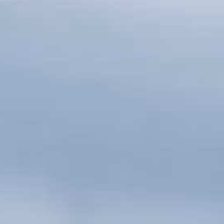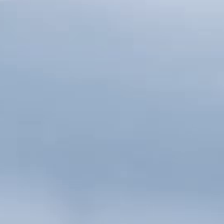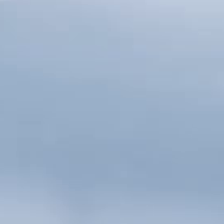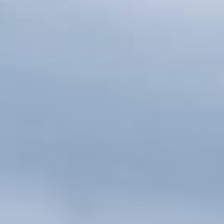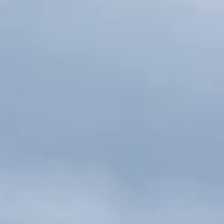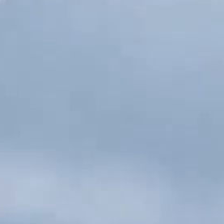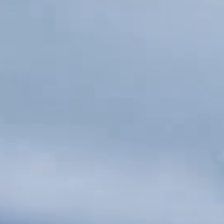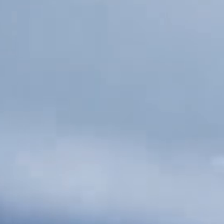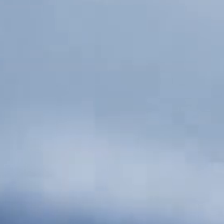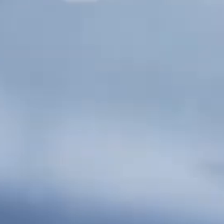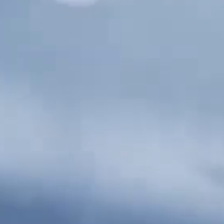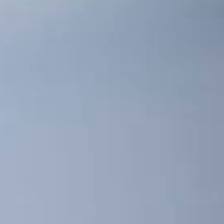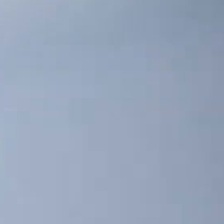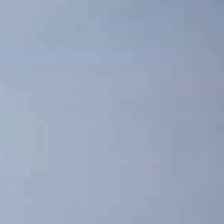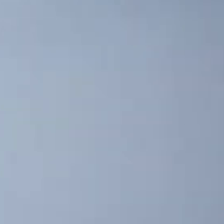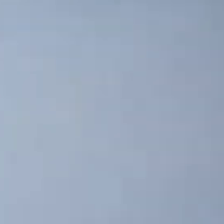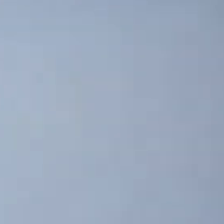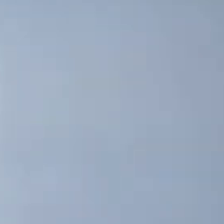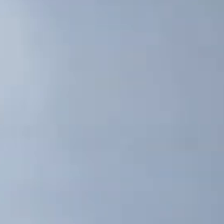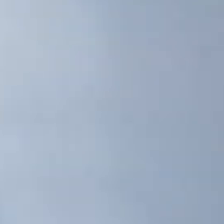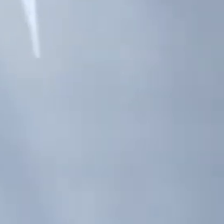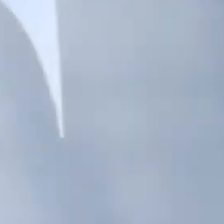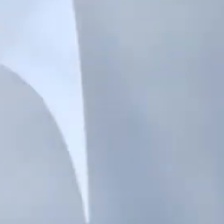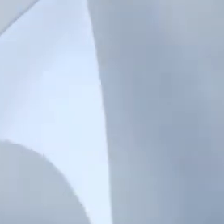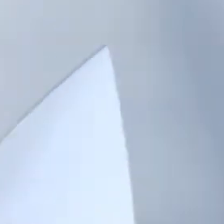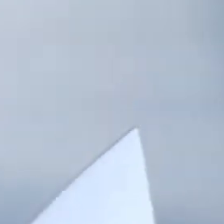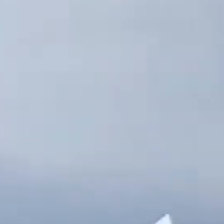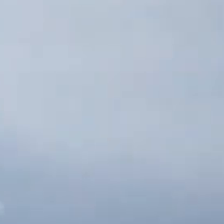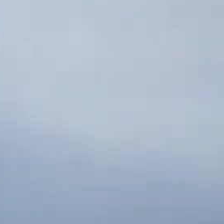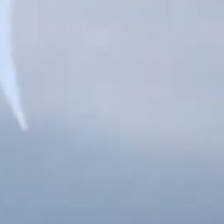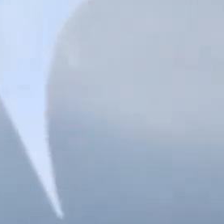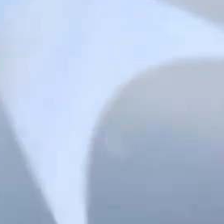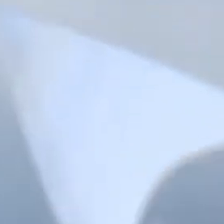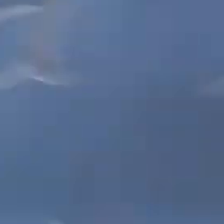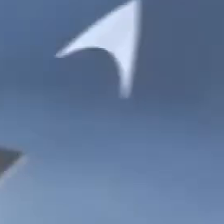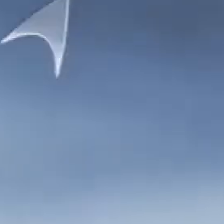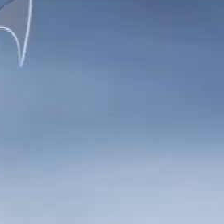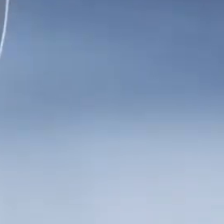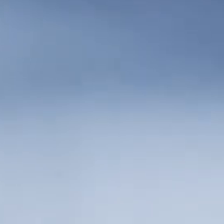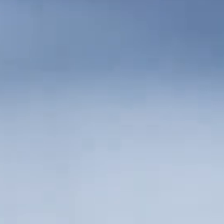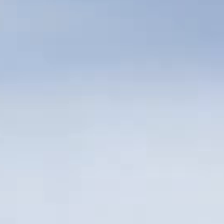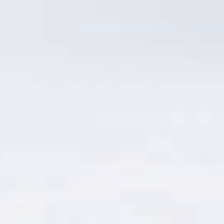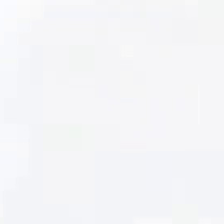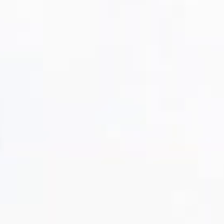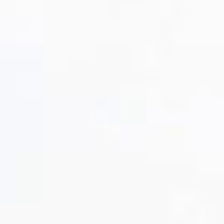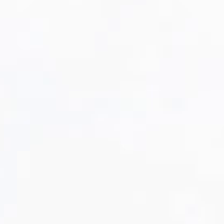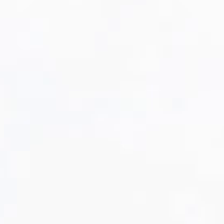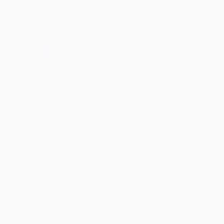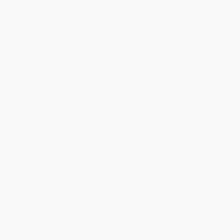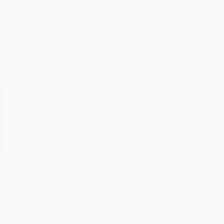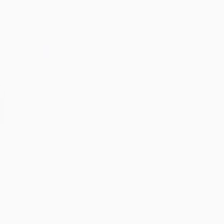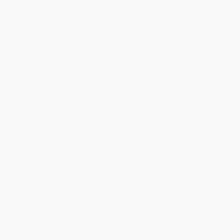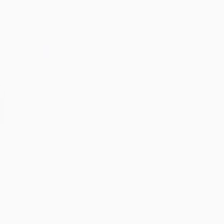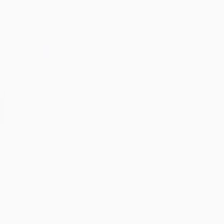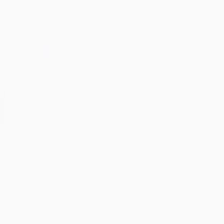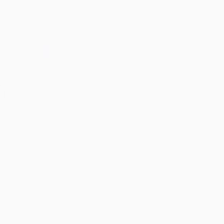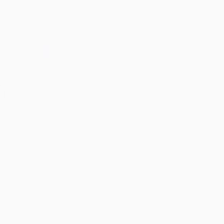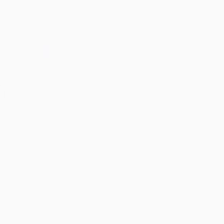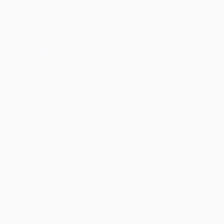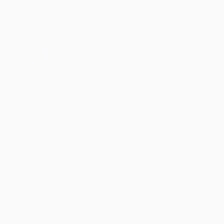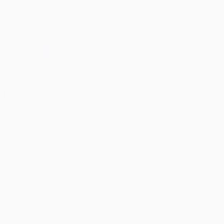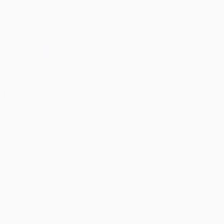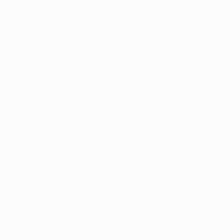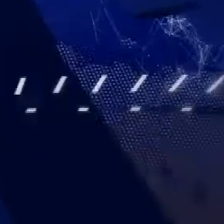En Enlace Televisión, las noticias son presentadas con el patrocinio de Impala Terminals Barranca Bermeja.